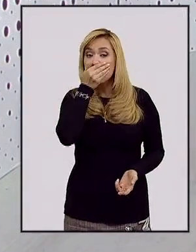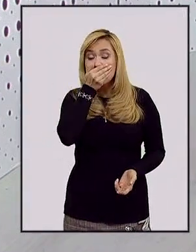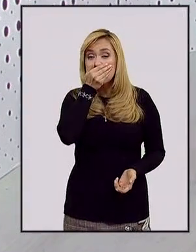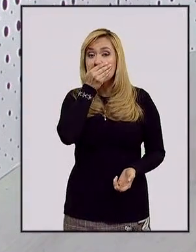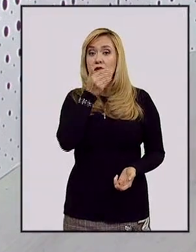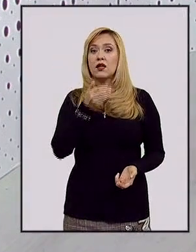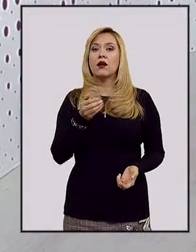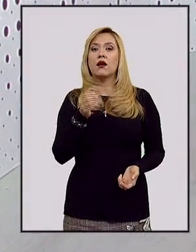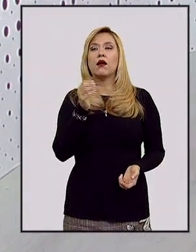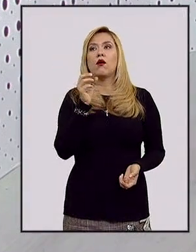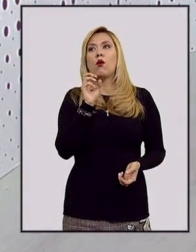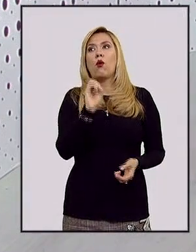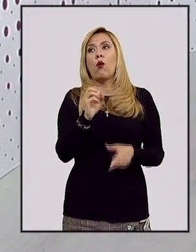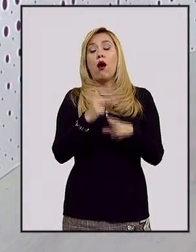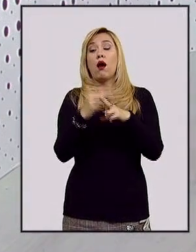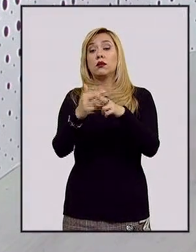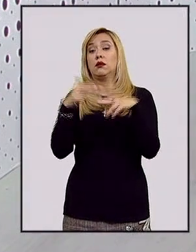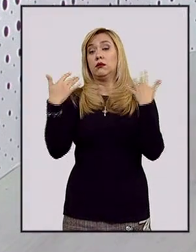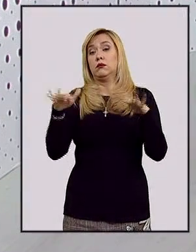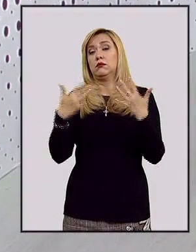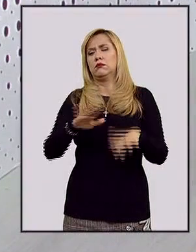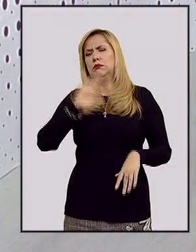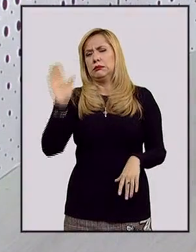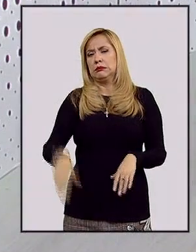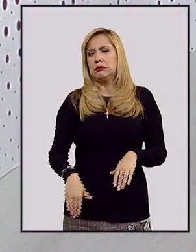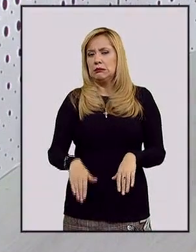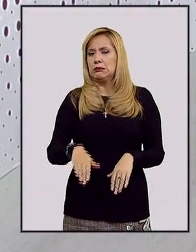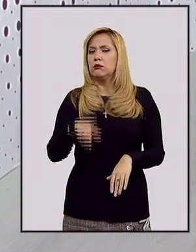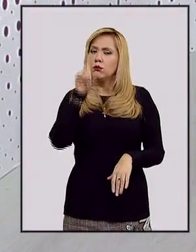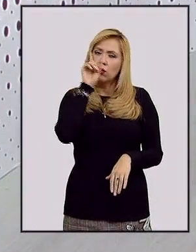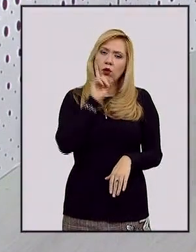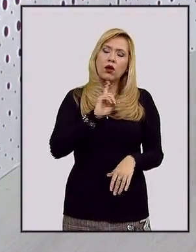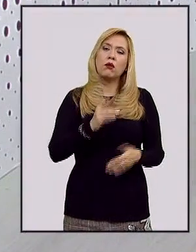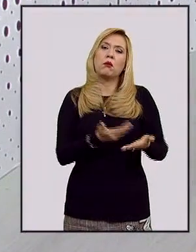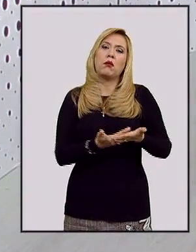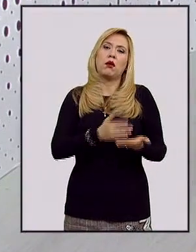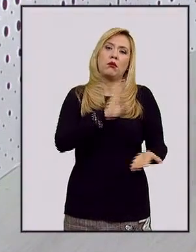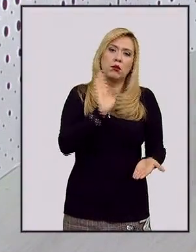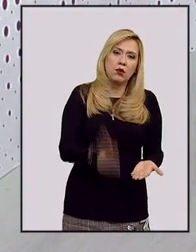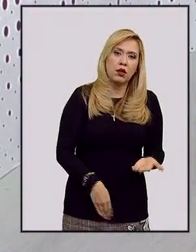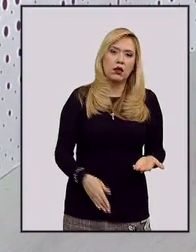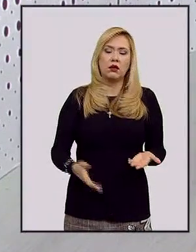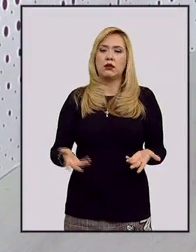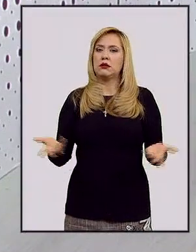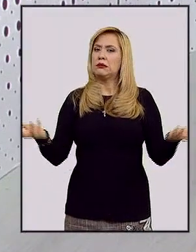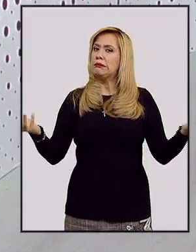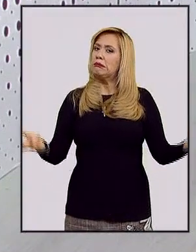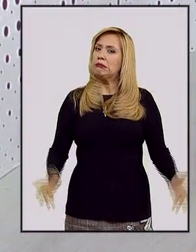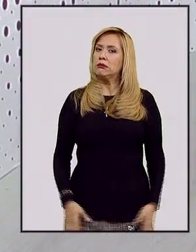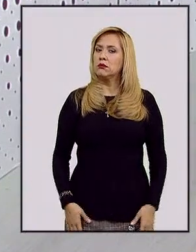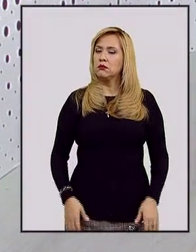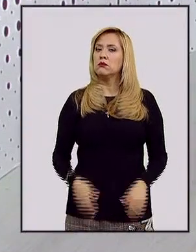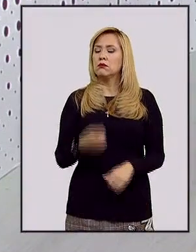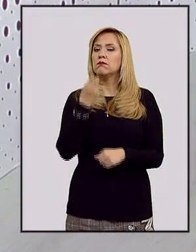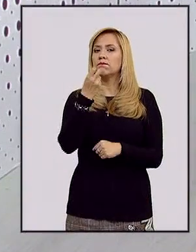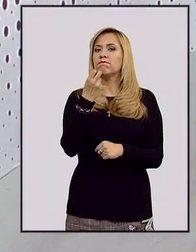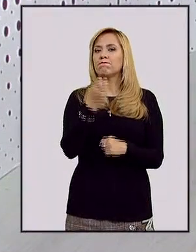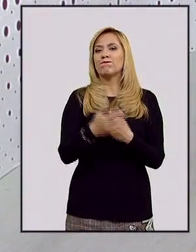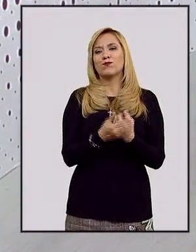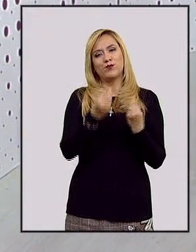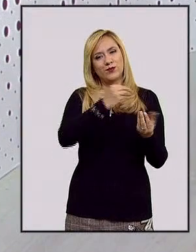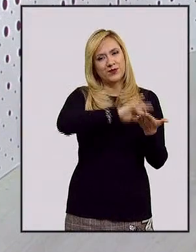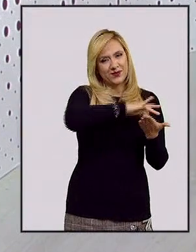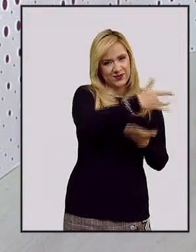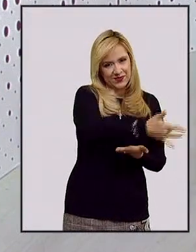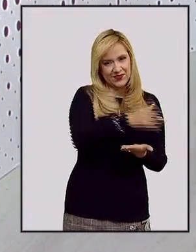hasta prácticas gravísimas que acaban en muertes maternas o en muertes fetales o en muertes de bebés recién nacidos. Entonces, pues Diana,